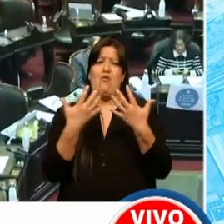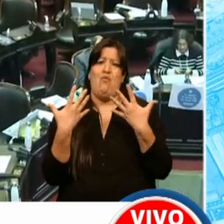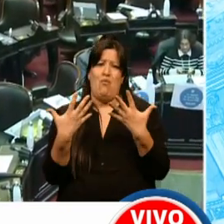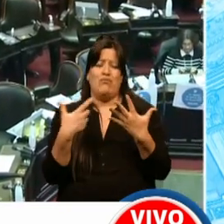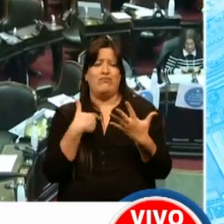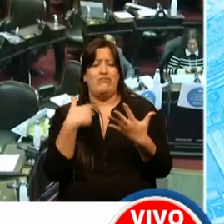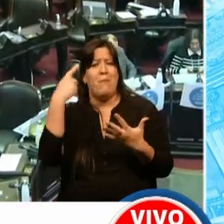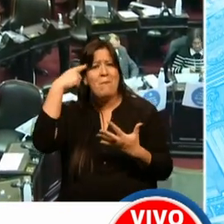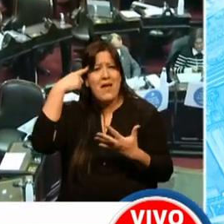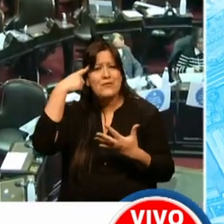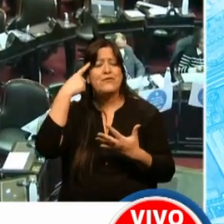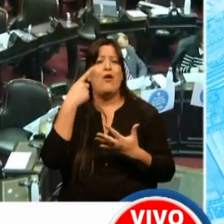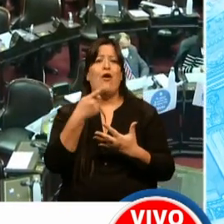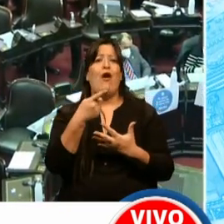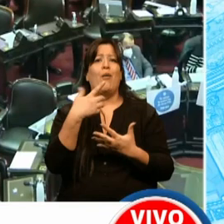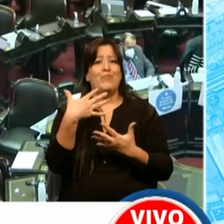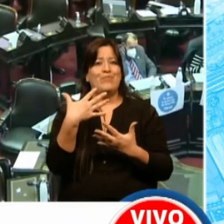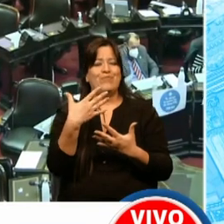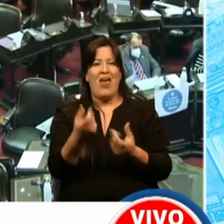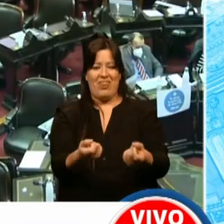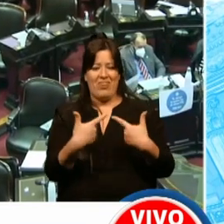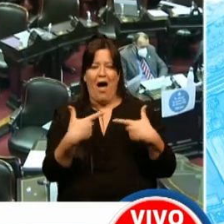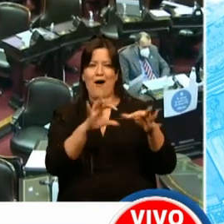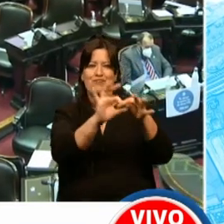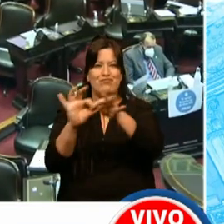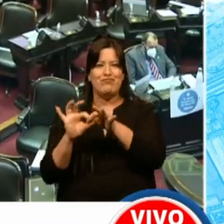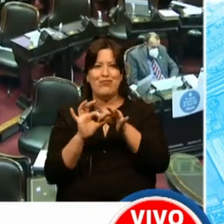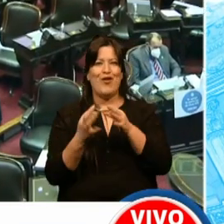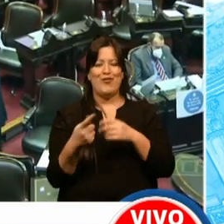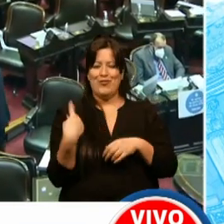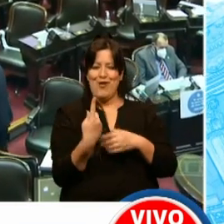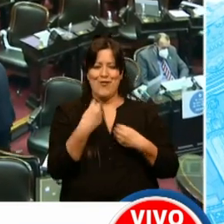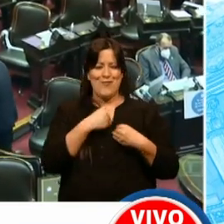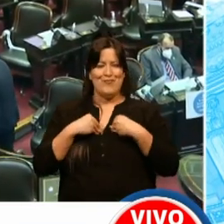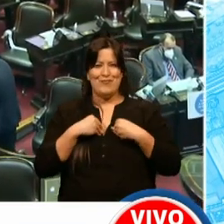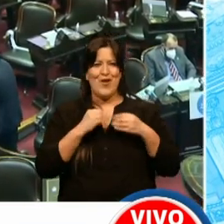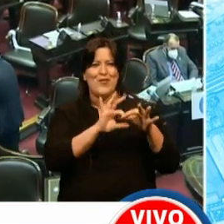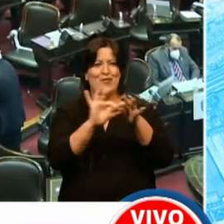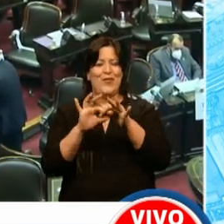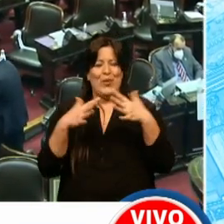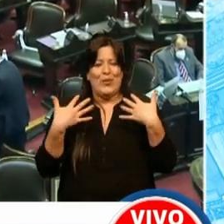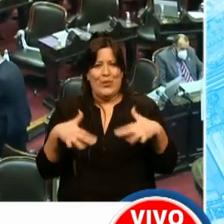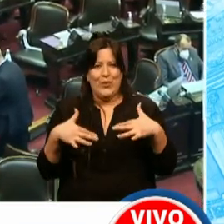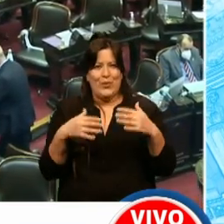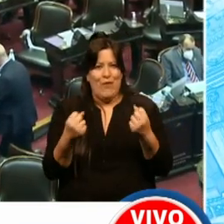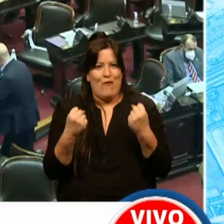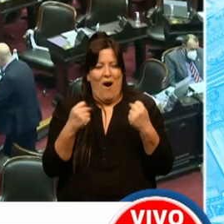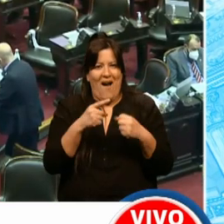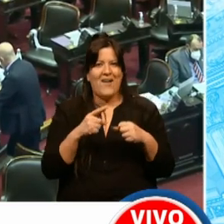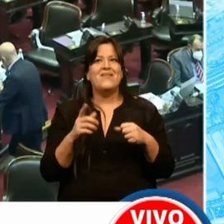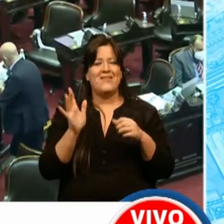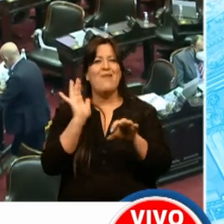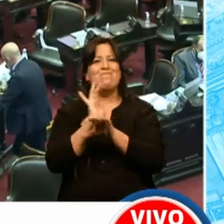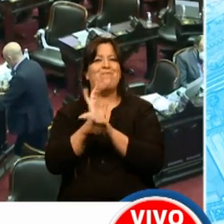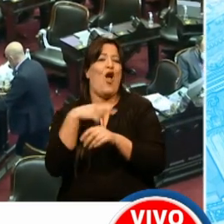creo que esto nos une nos atraviesa y nos pone en una en el pago de